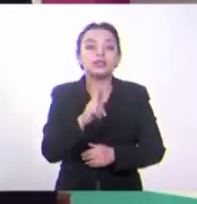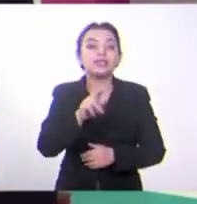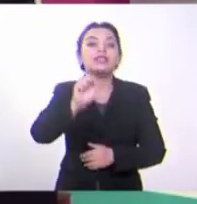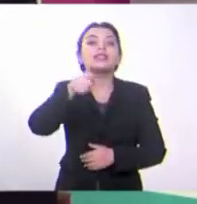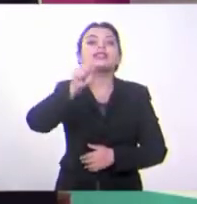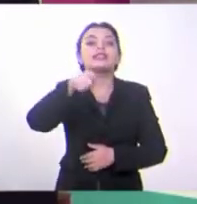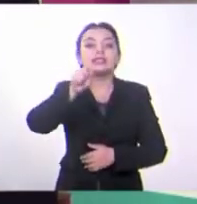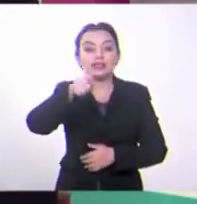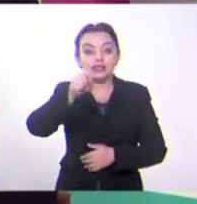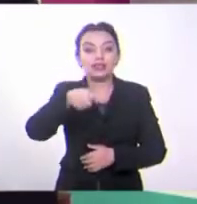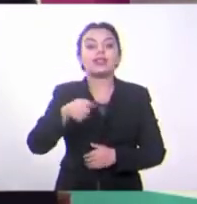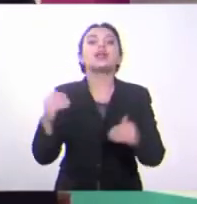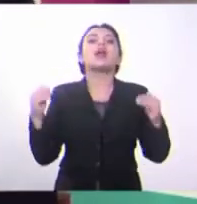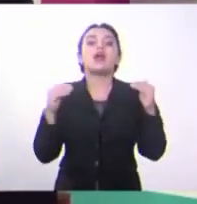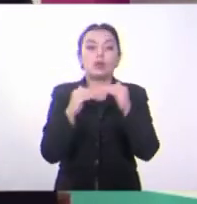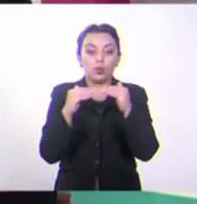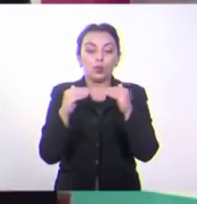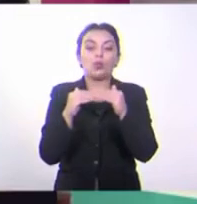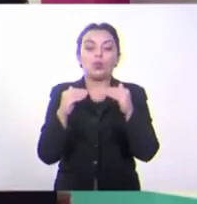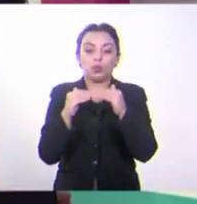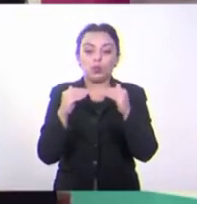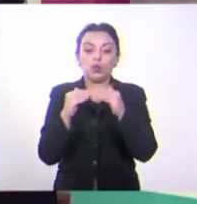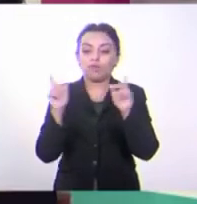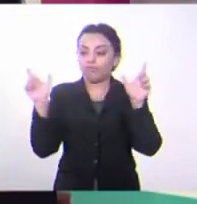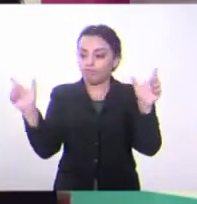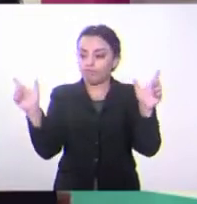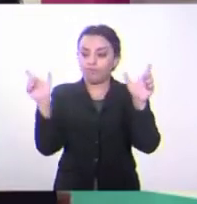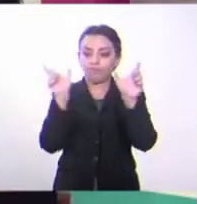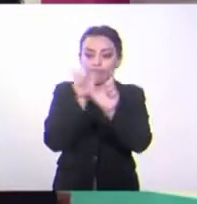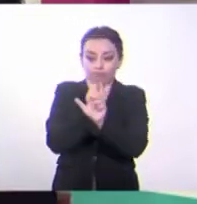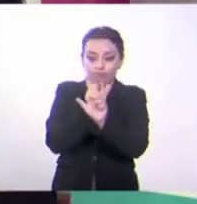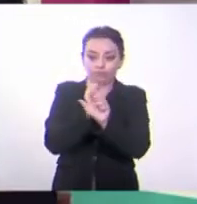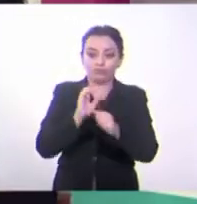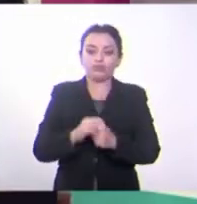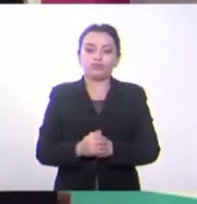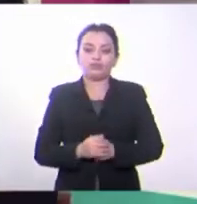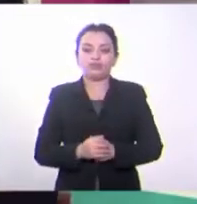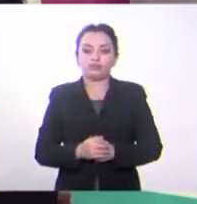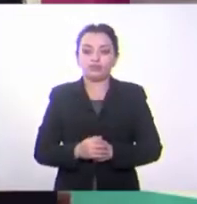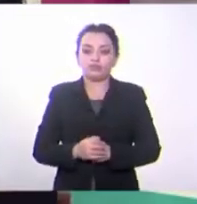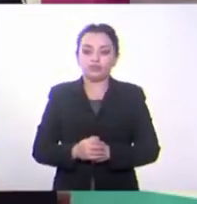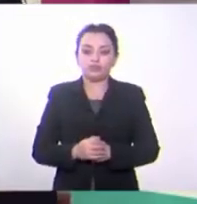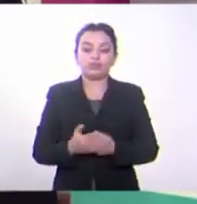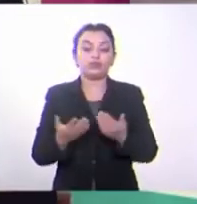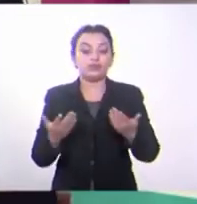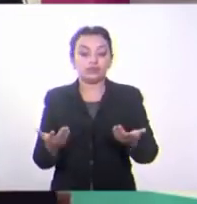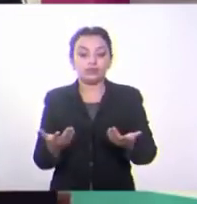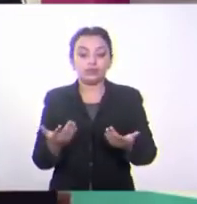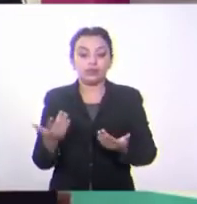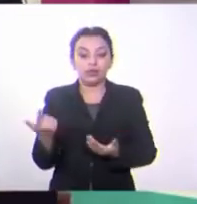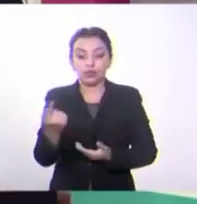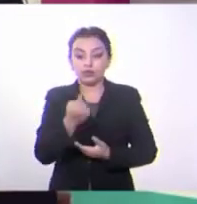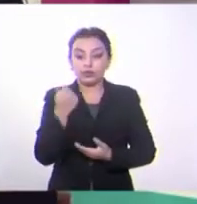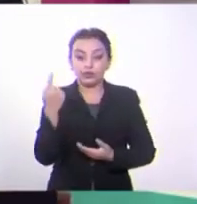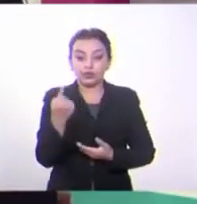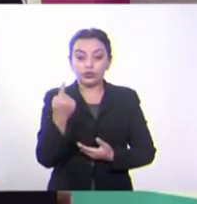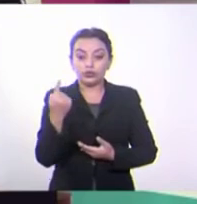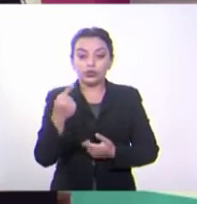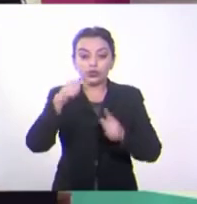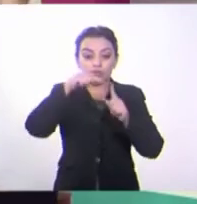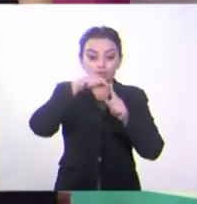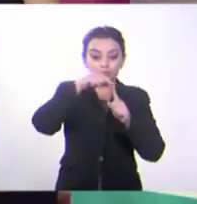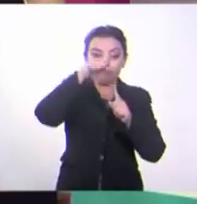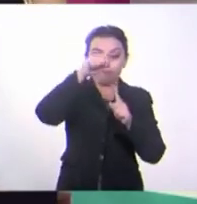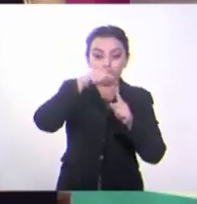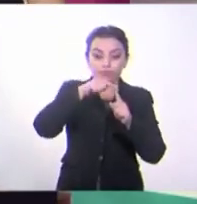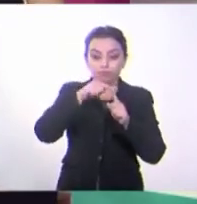son semejantes. Es decir, nos ahorramos este trabajo de estar midiendo los ángulos. Basta con que yo vea que los lados son proporcionales y